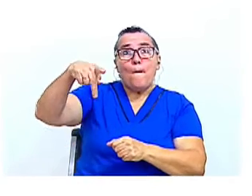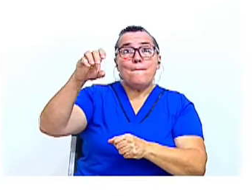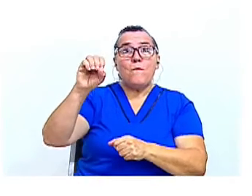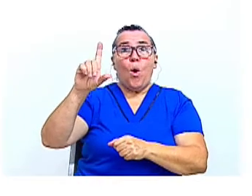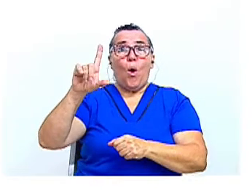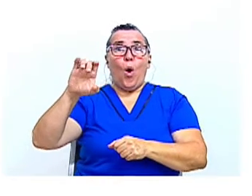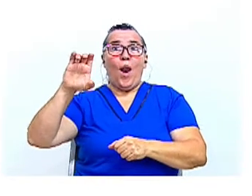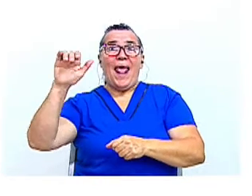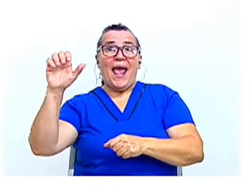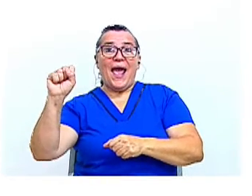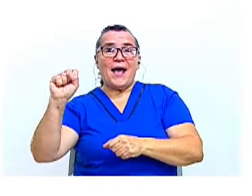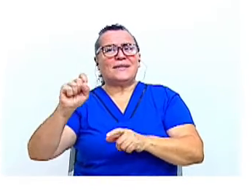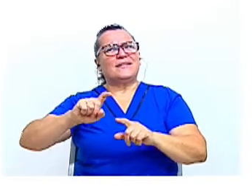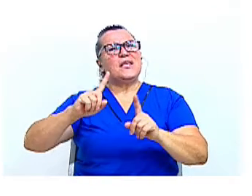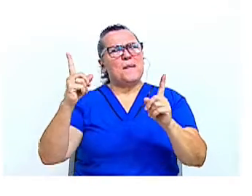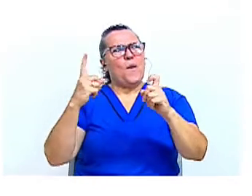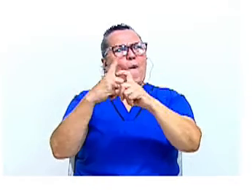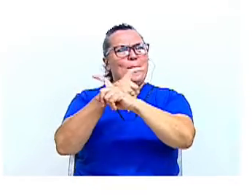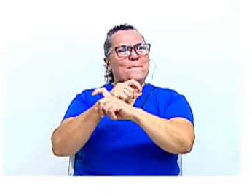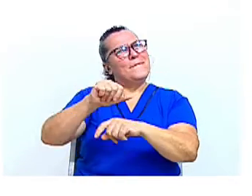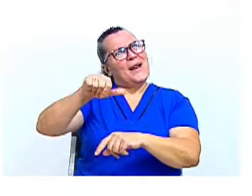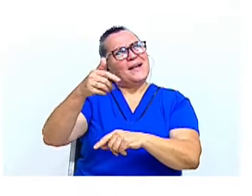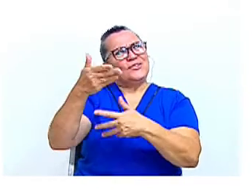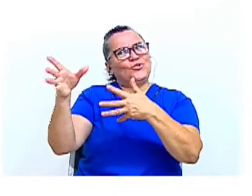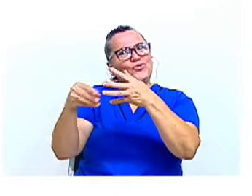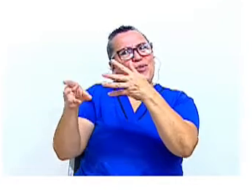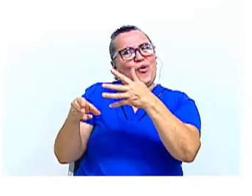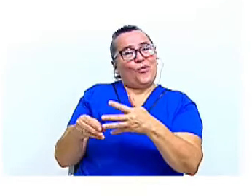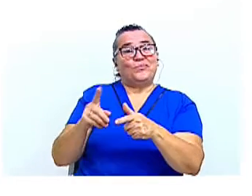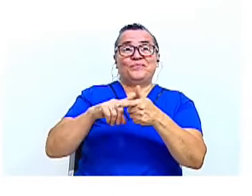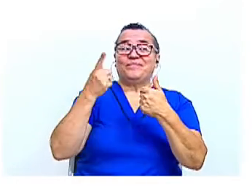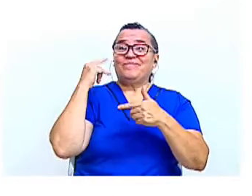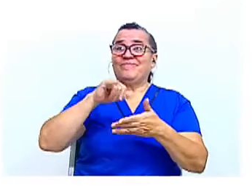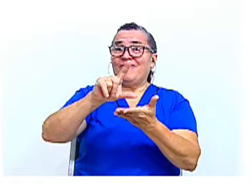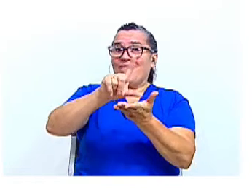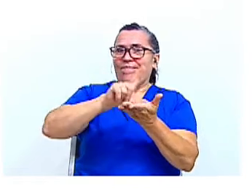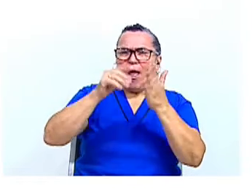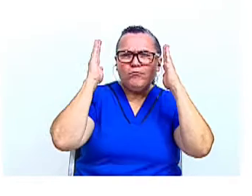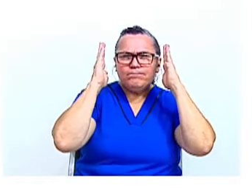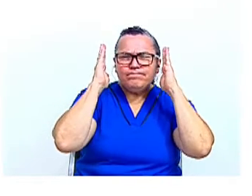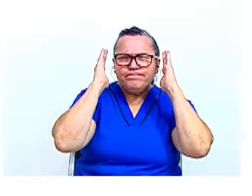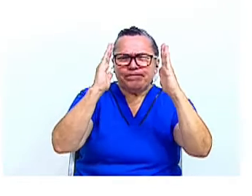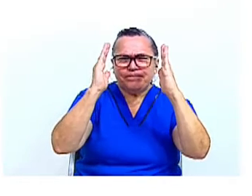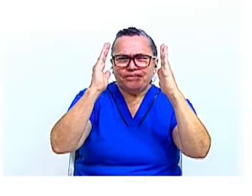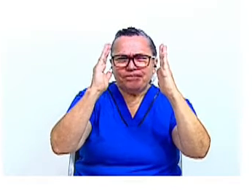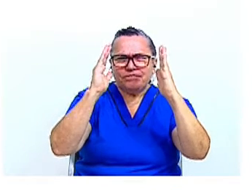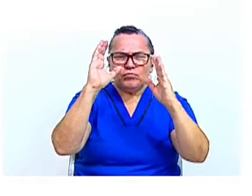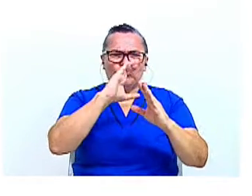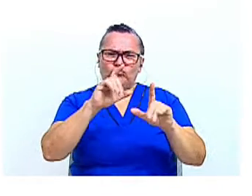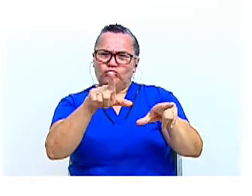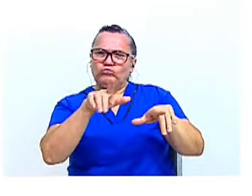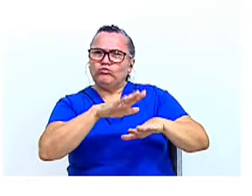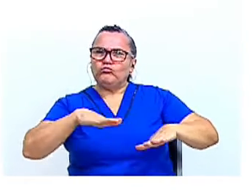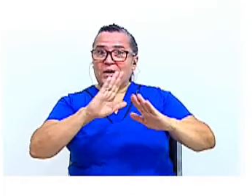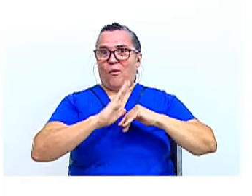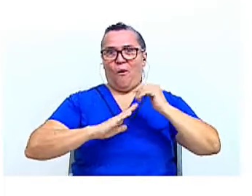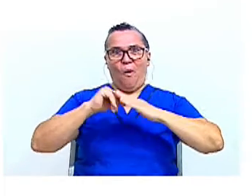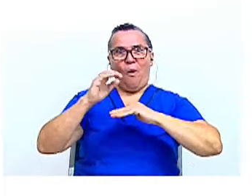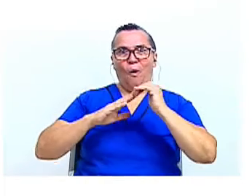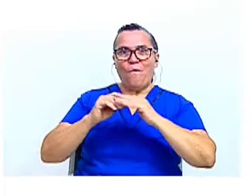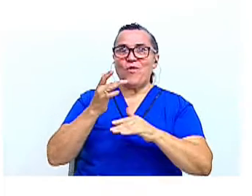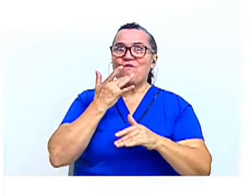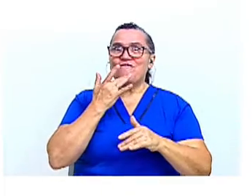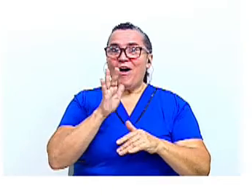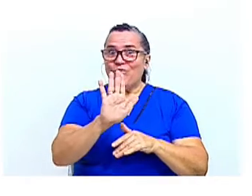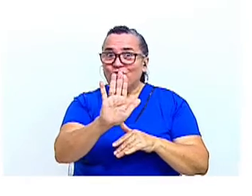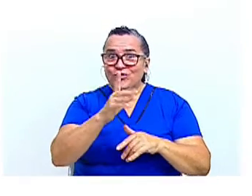complejas. Perfecto. Por eso es importante que para esta clase se concentren. Busquen un lugar cómodo en su casa, el lugar